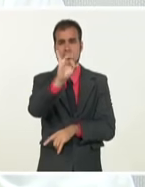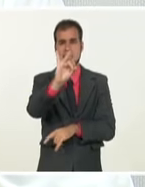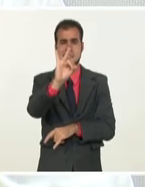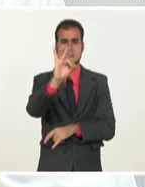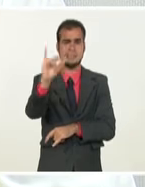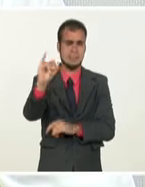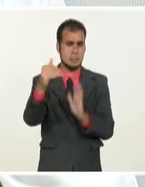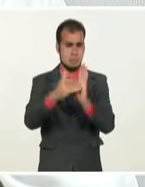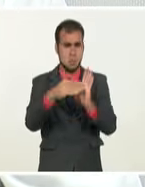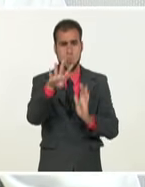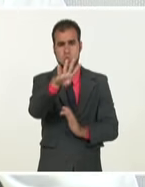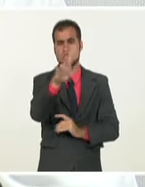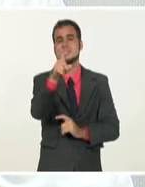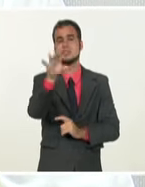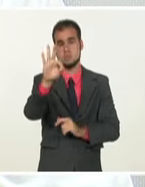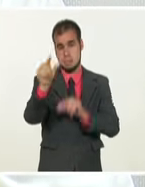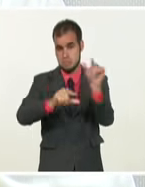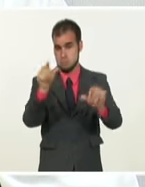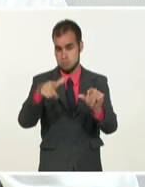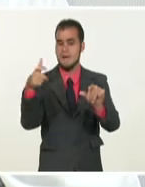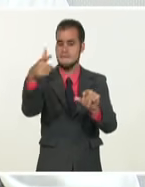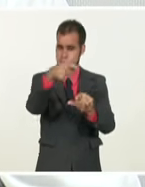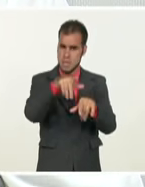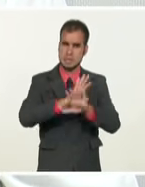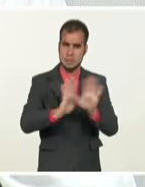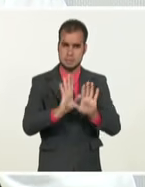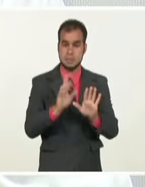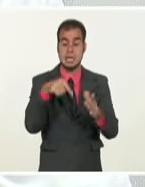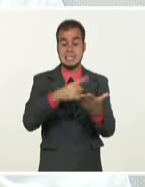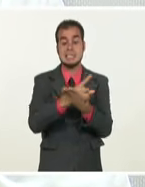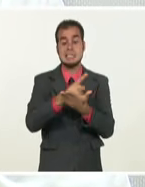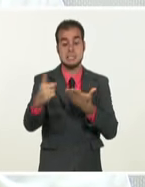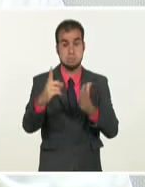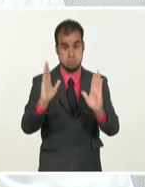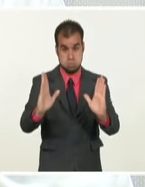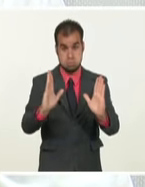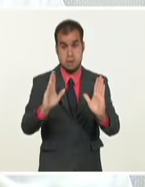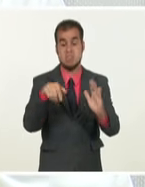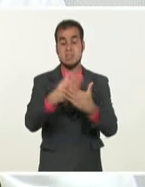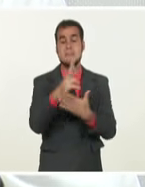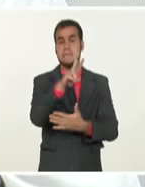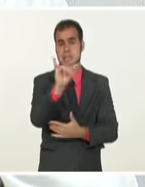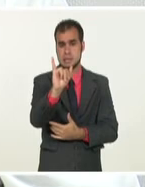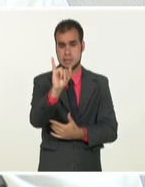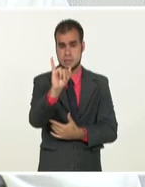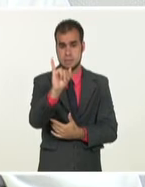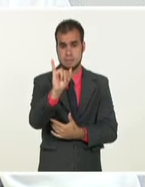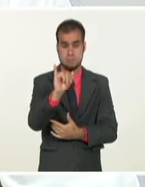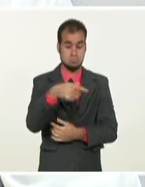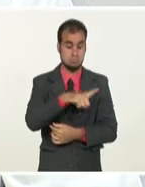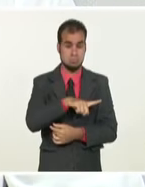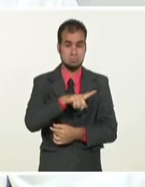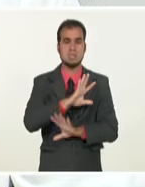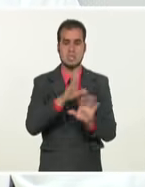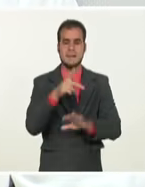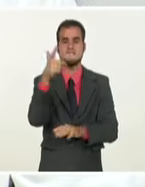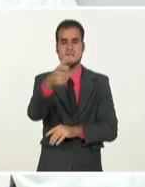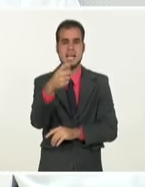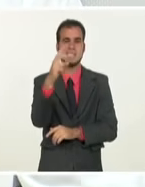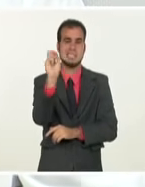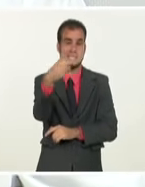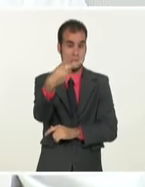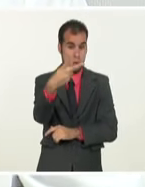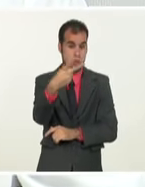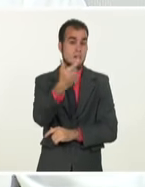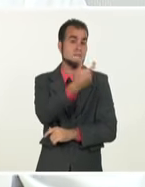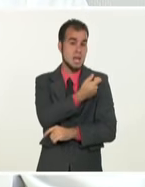376.458 personas. Es importante también señalar que en esta semana, el día 26, en la ciudad se aplicó la segunda dosis del candidato vacunal a